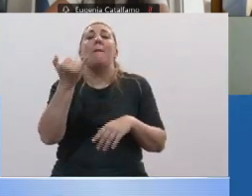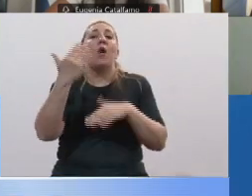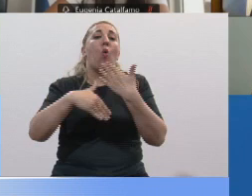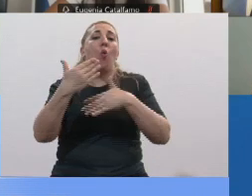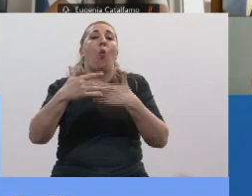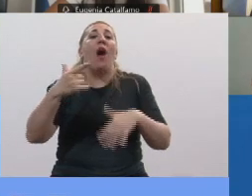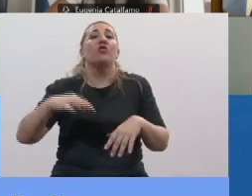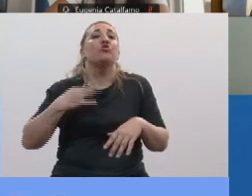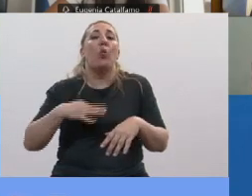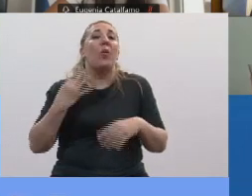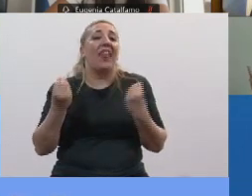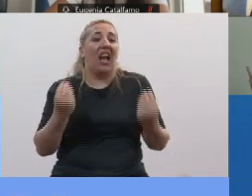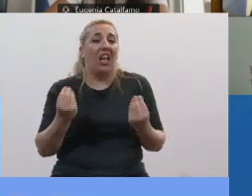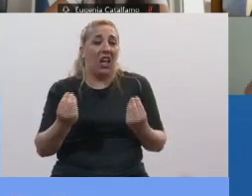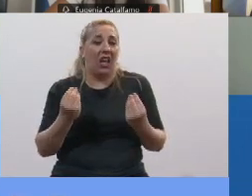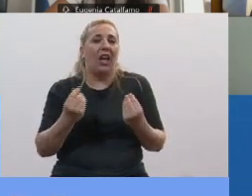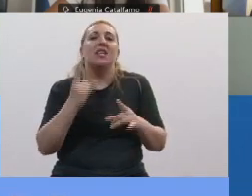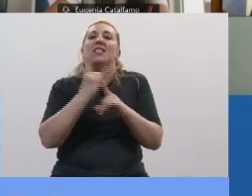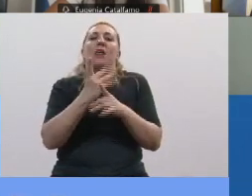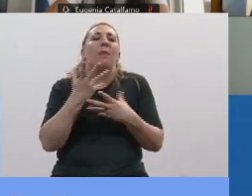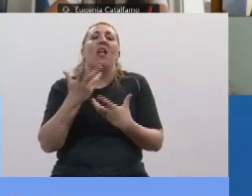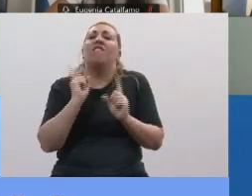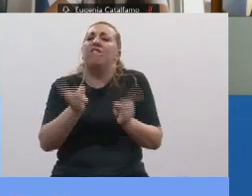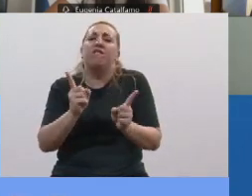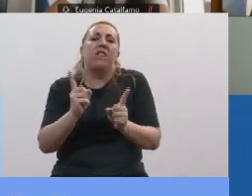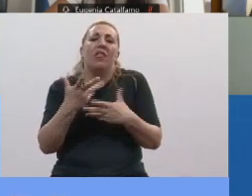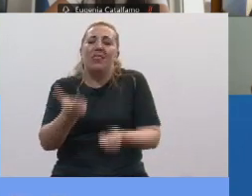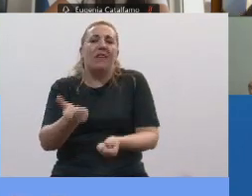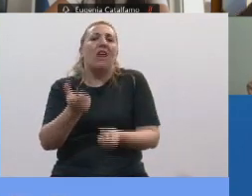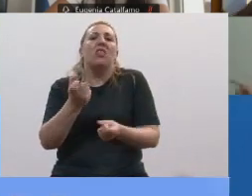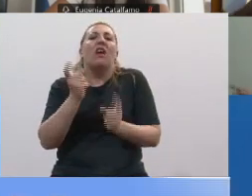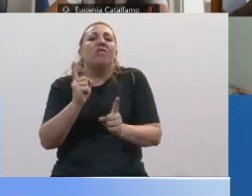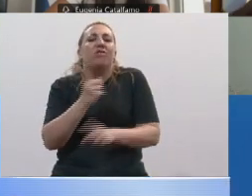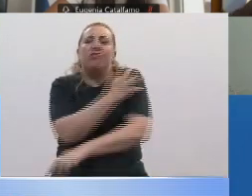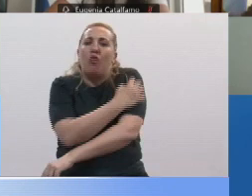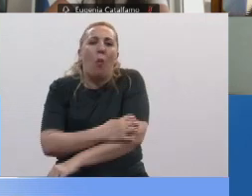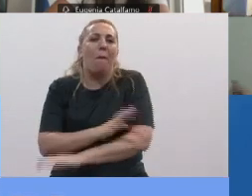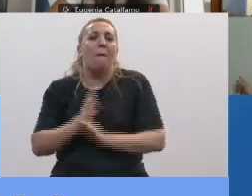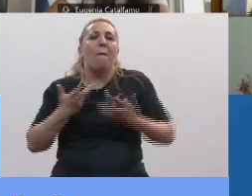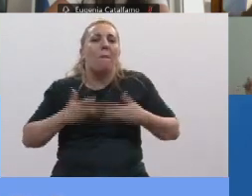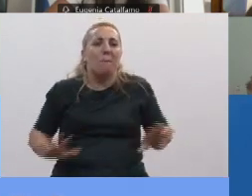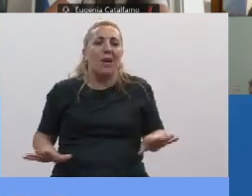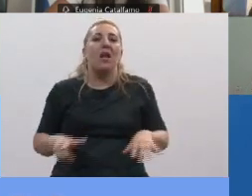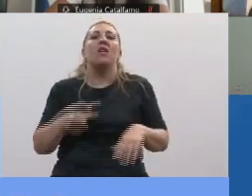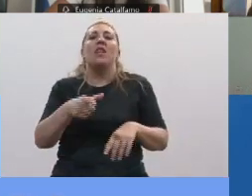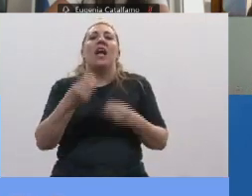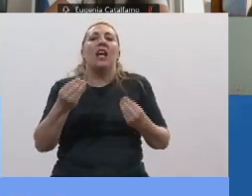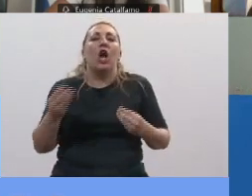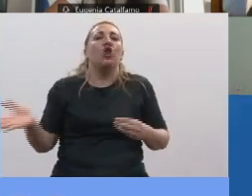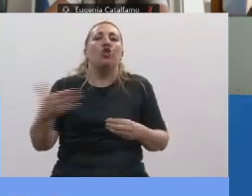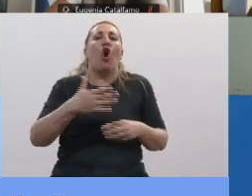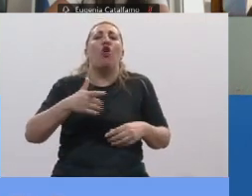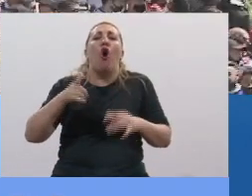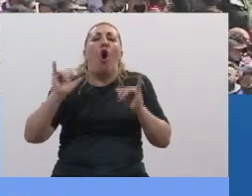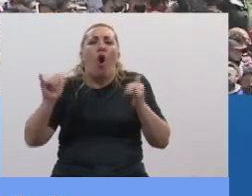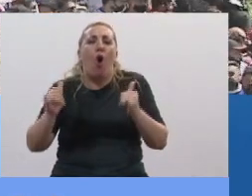vida fue haber defendido siempre su condición de clase. Yo quiero despedirlo hoy con todo el amor de todos los jóvenes